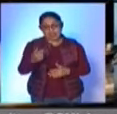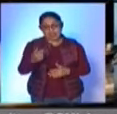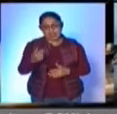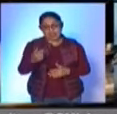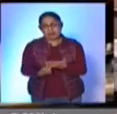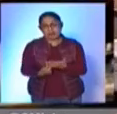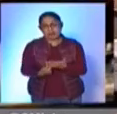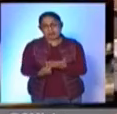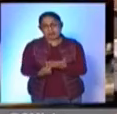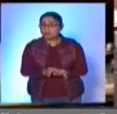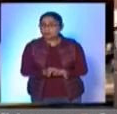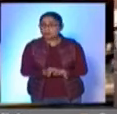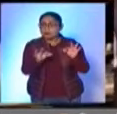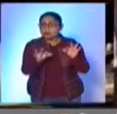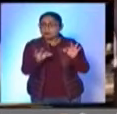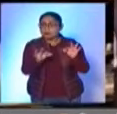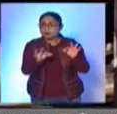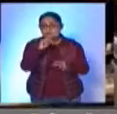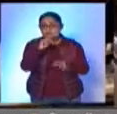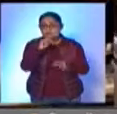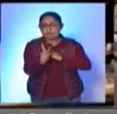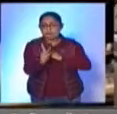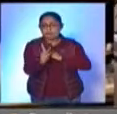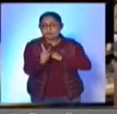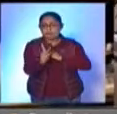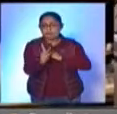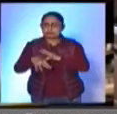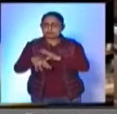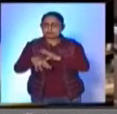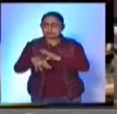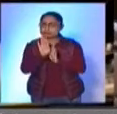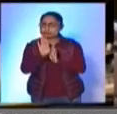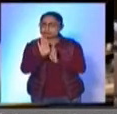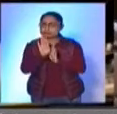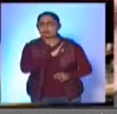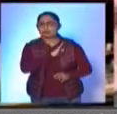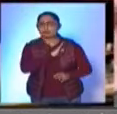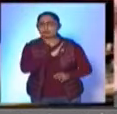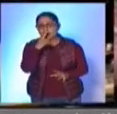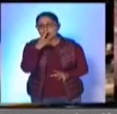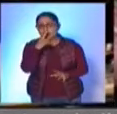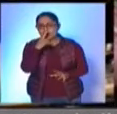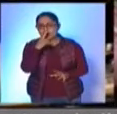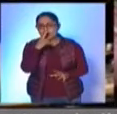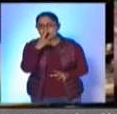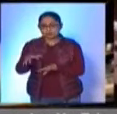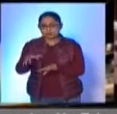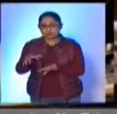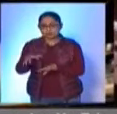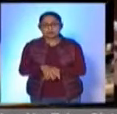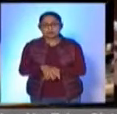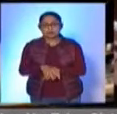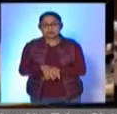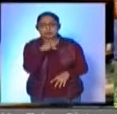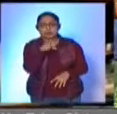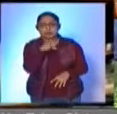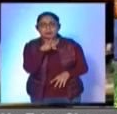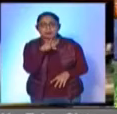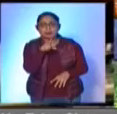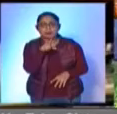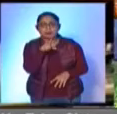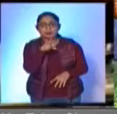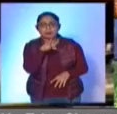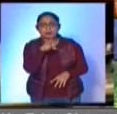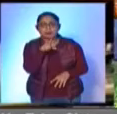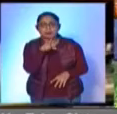es fundamental para sacar al país adelante con inclusión, por lo que se trabajará con sectores innovadores, altamente exportadores y con